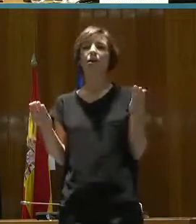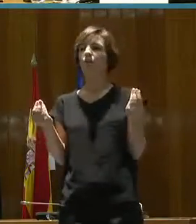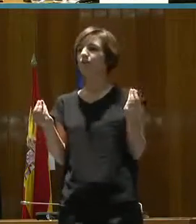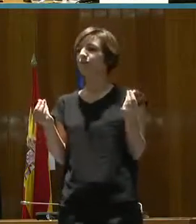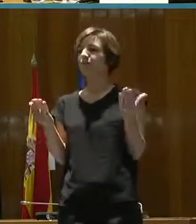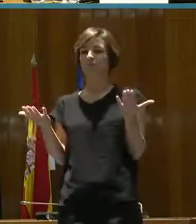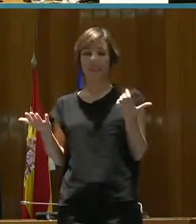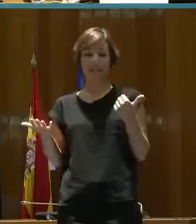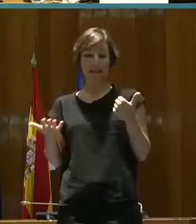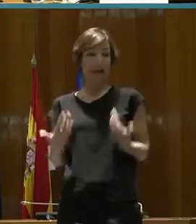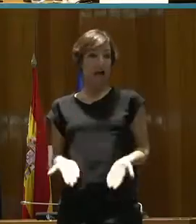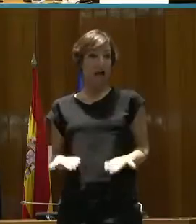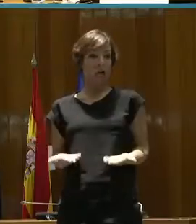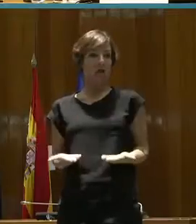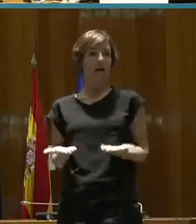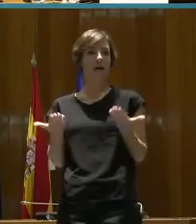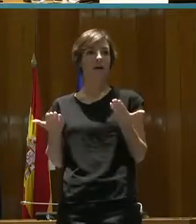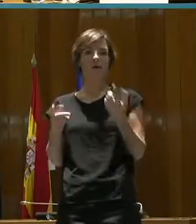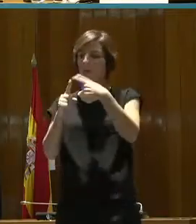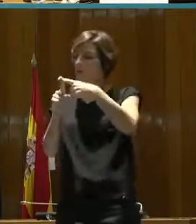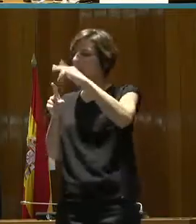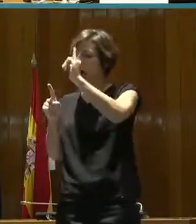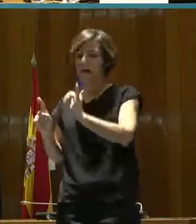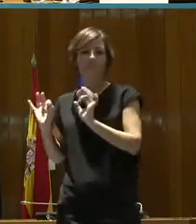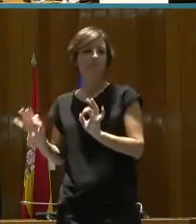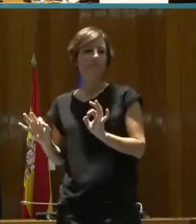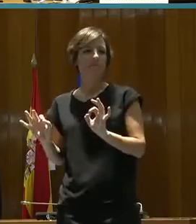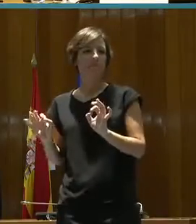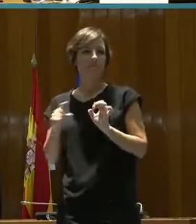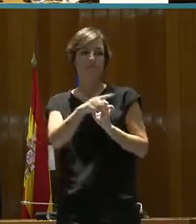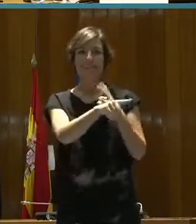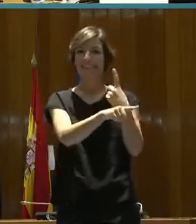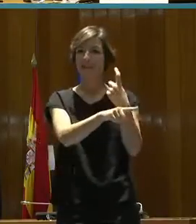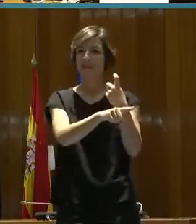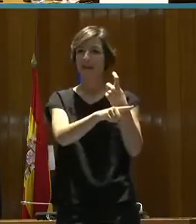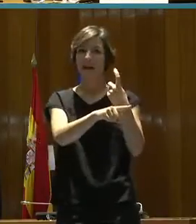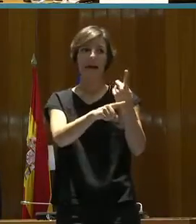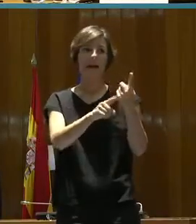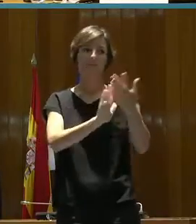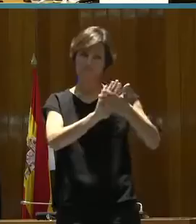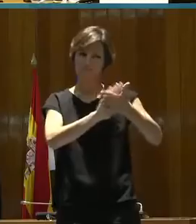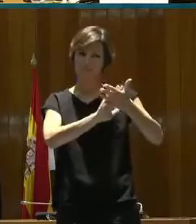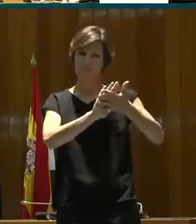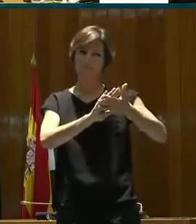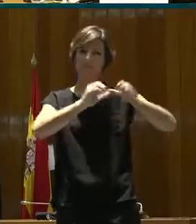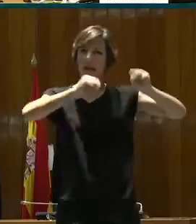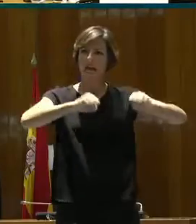no podemos responder en este momento con los instrumentos que tenemos a esas necesidades de esos signantes